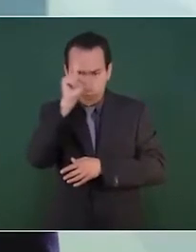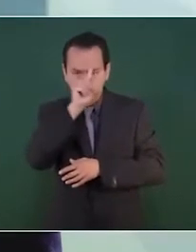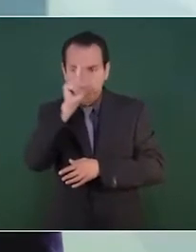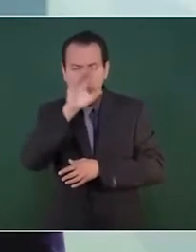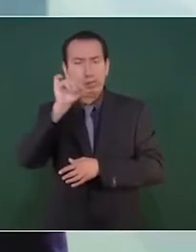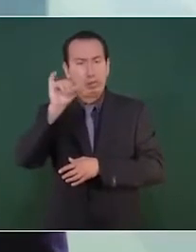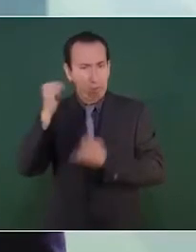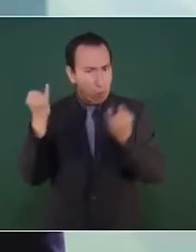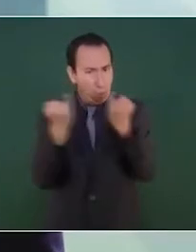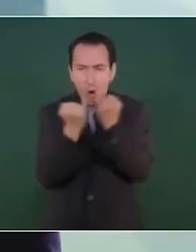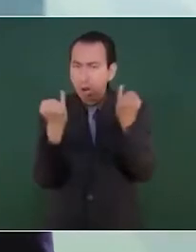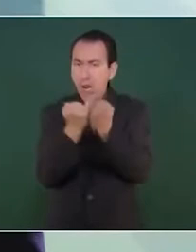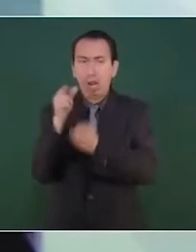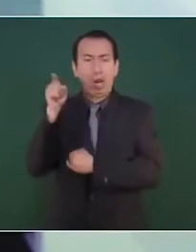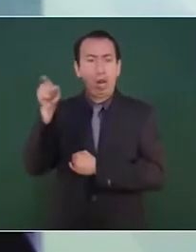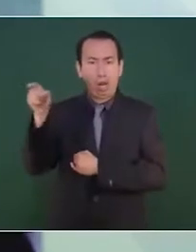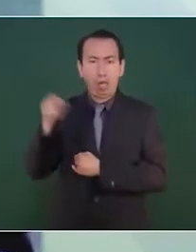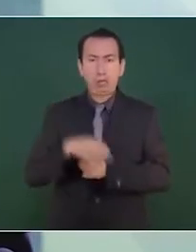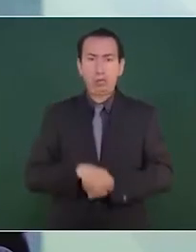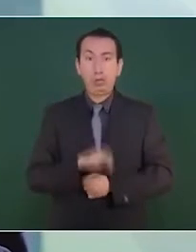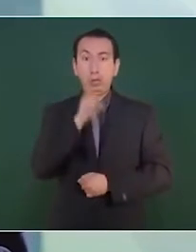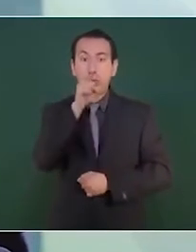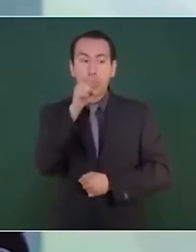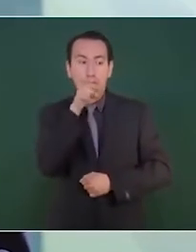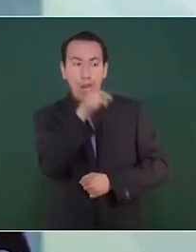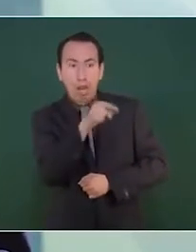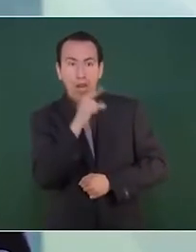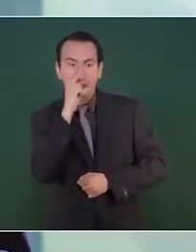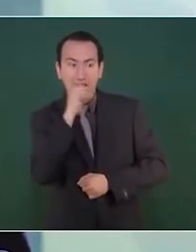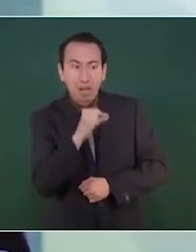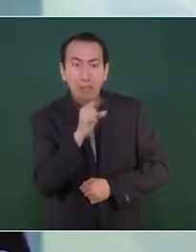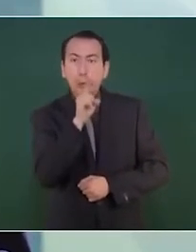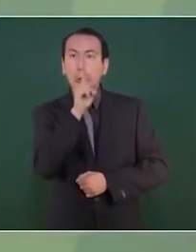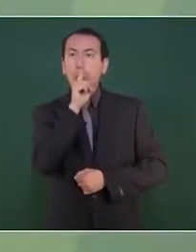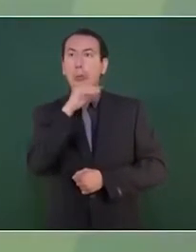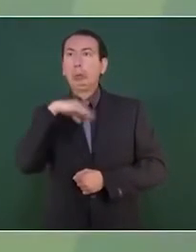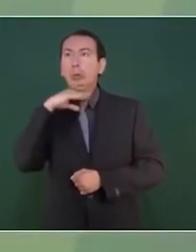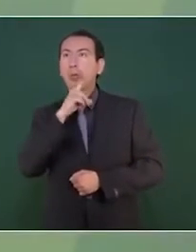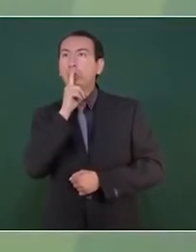que no sean tapadera,